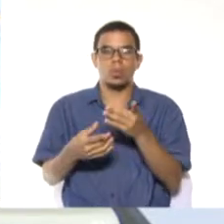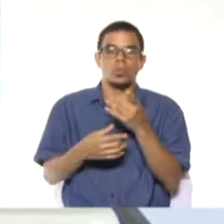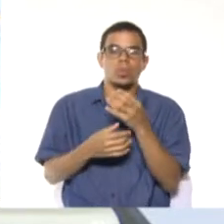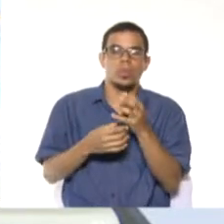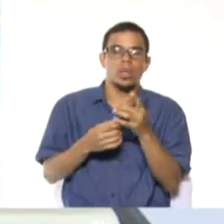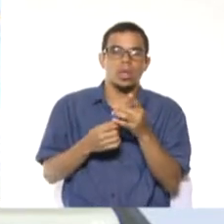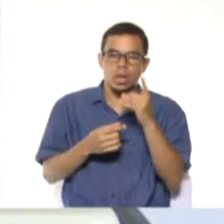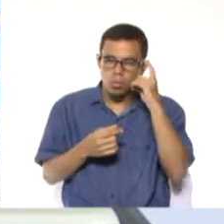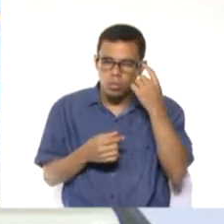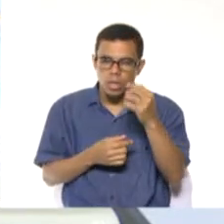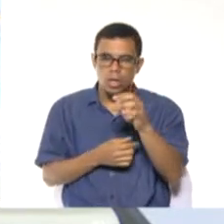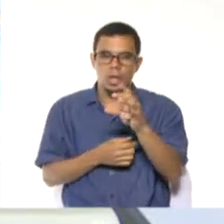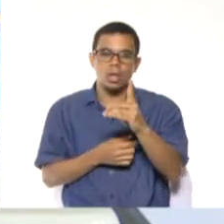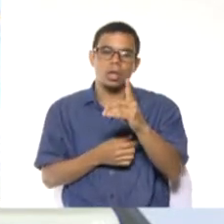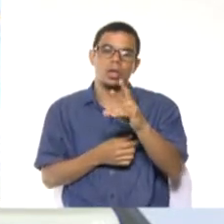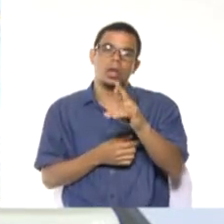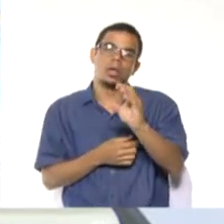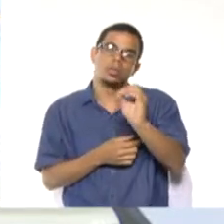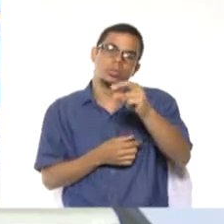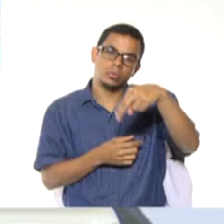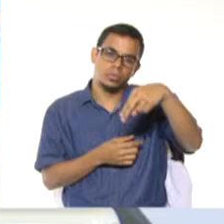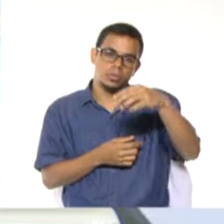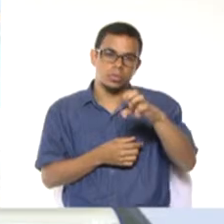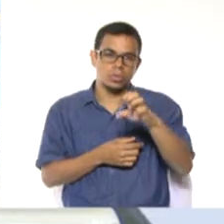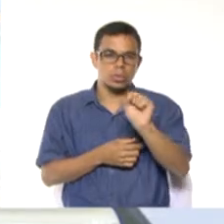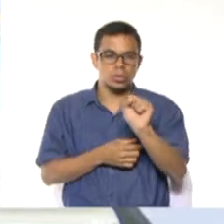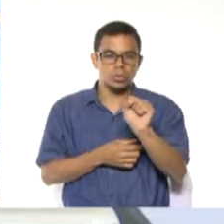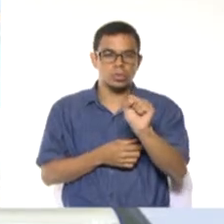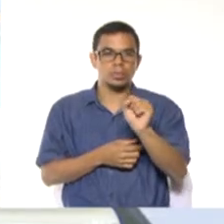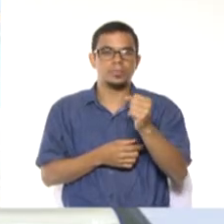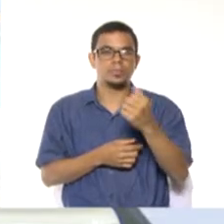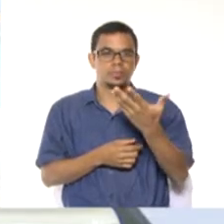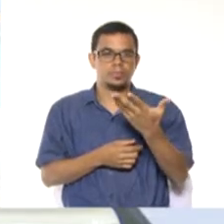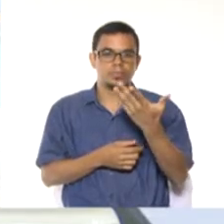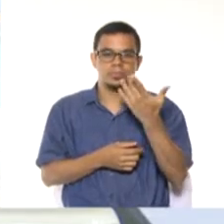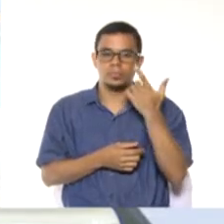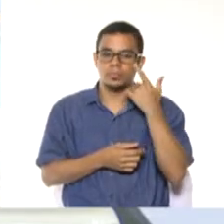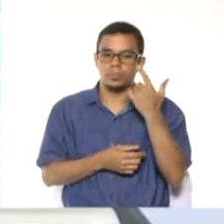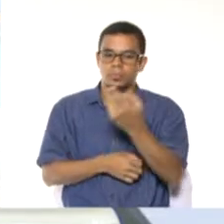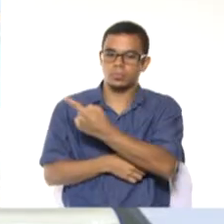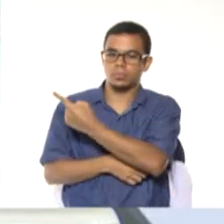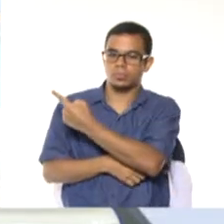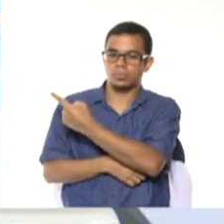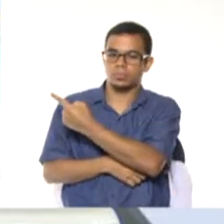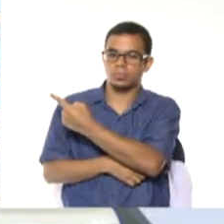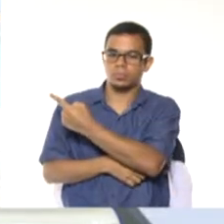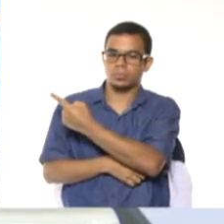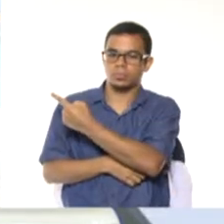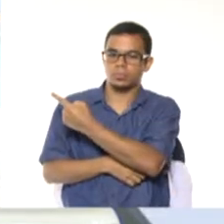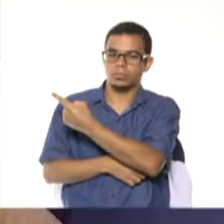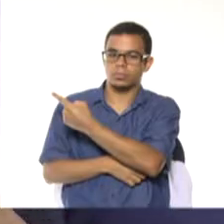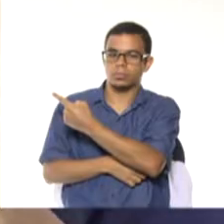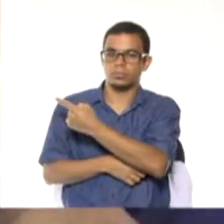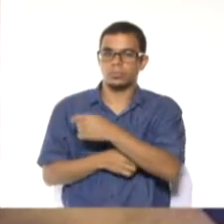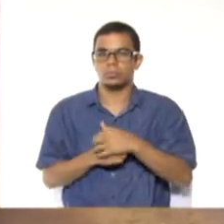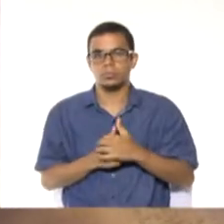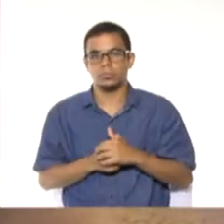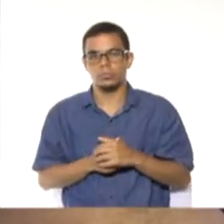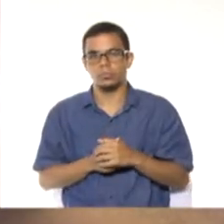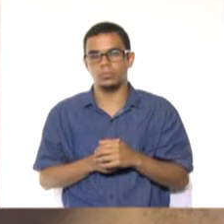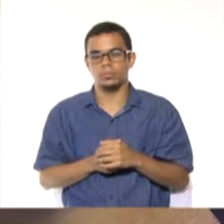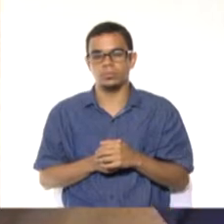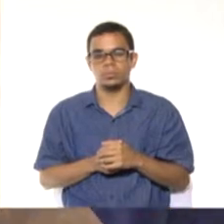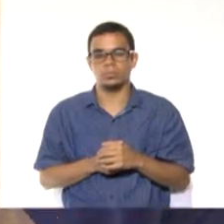drones, inteligentes. Acá tengo algo parecido, muy bien, a un